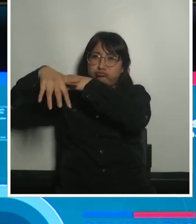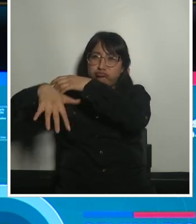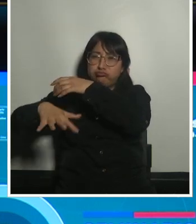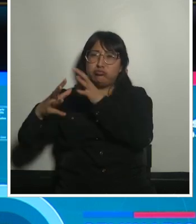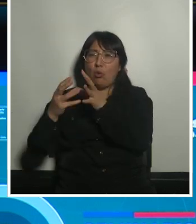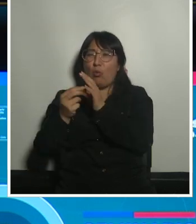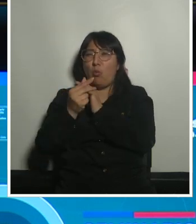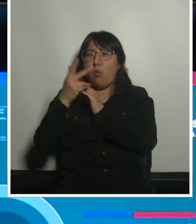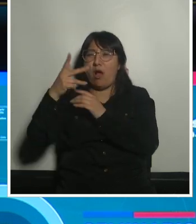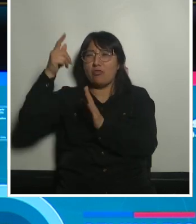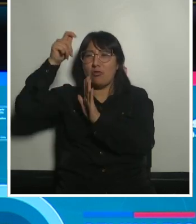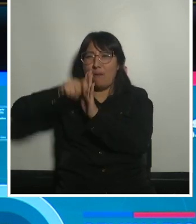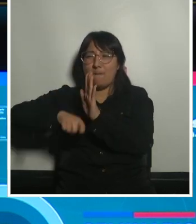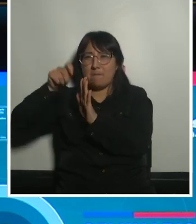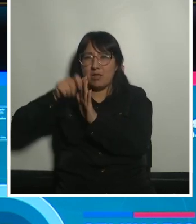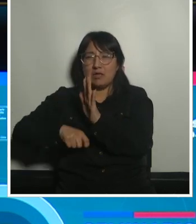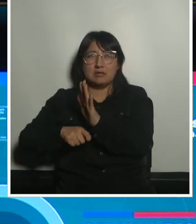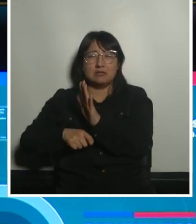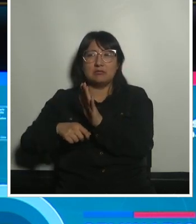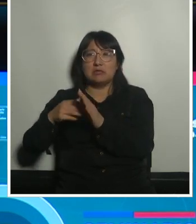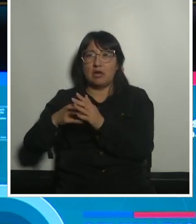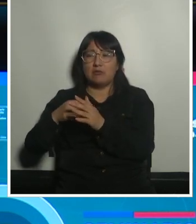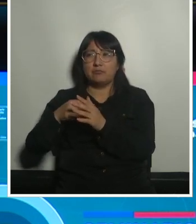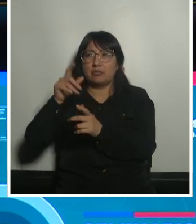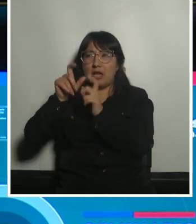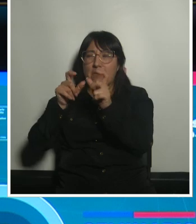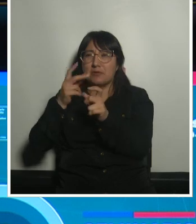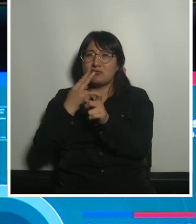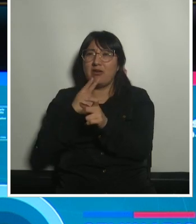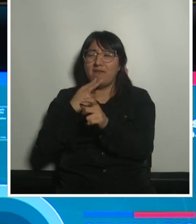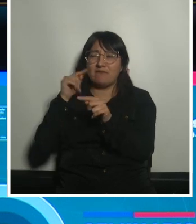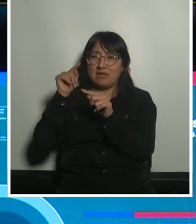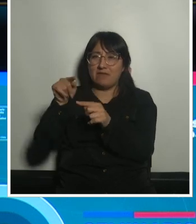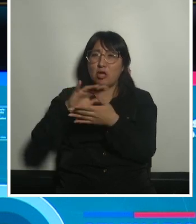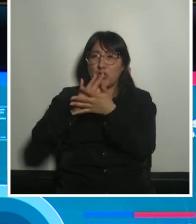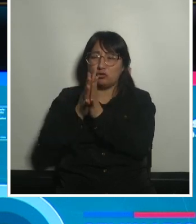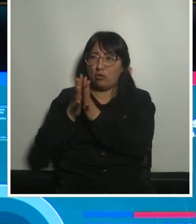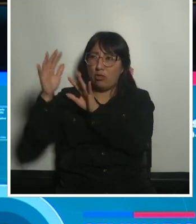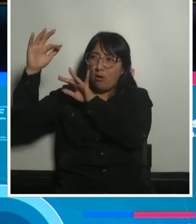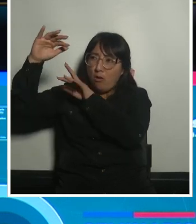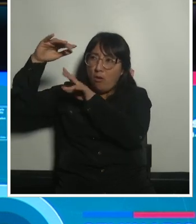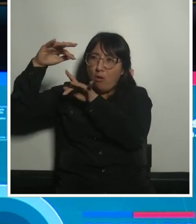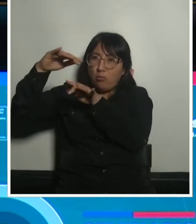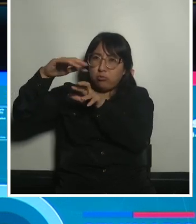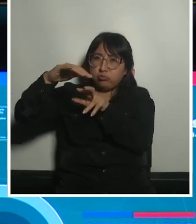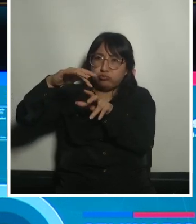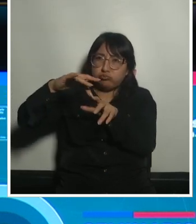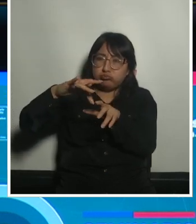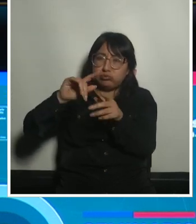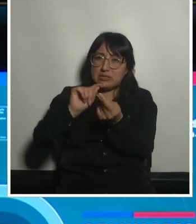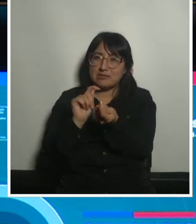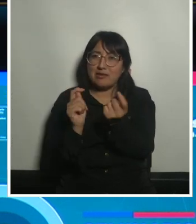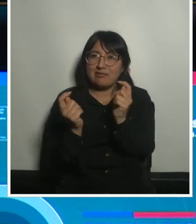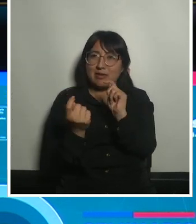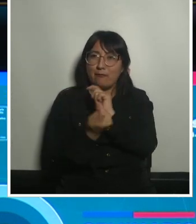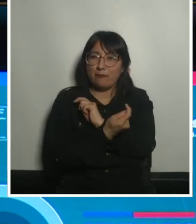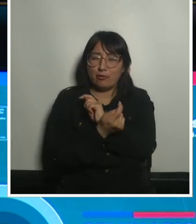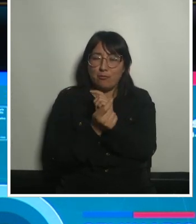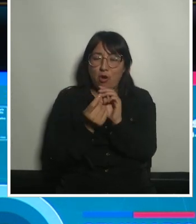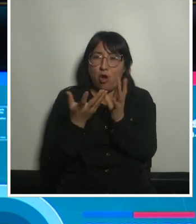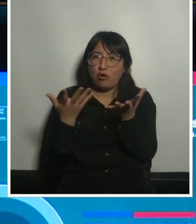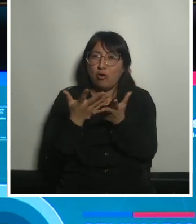cuantos meses cuando sobrevivieron los picos pluviales, todo el material aportado por el volcán se convirtió entonces en un flujo lodoso que generó